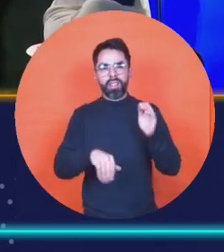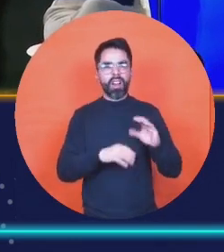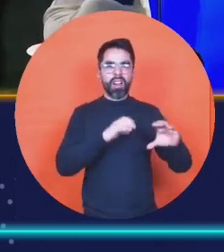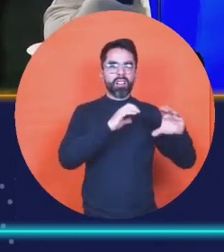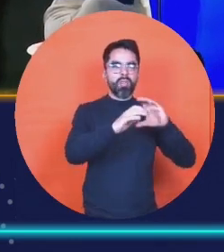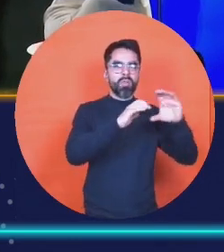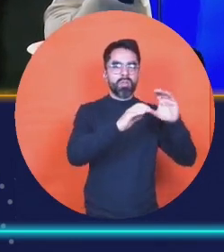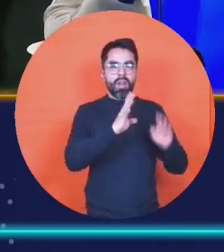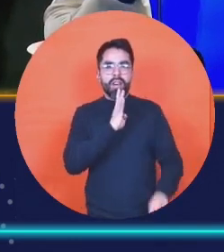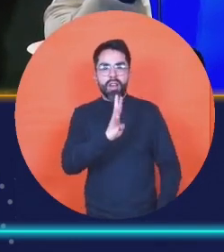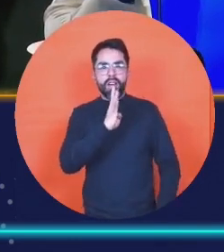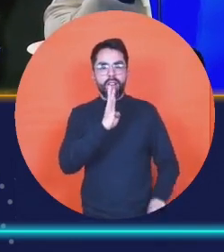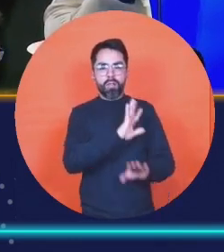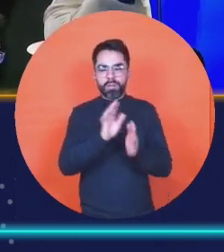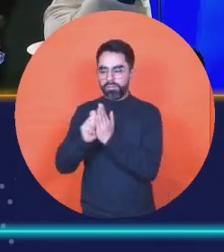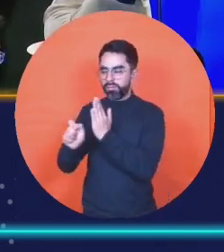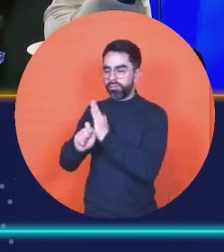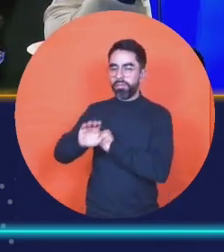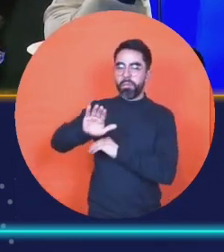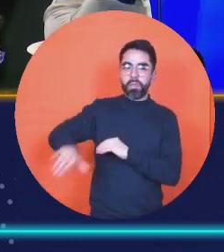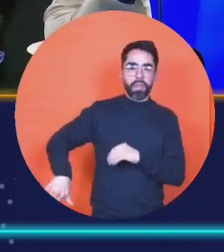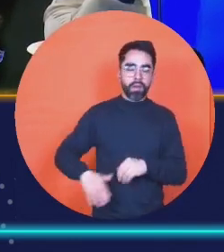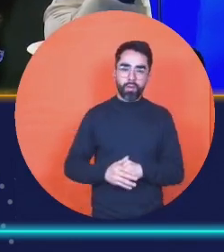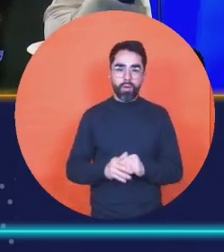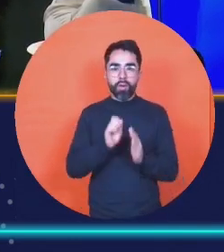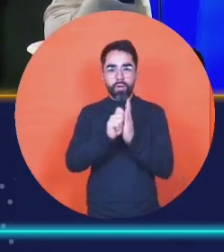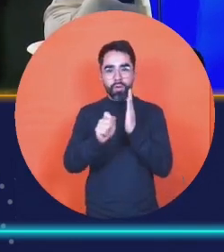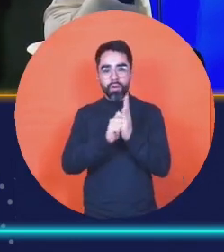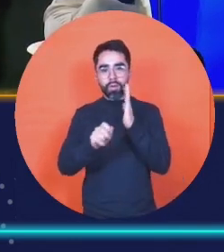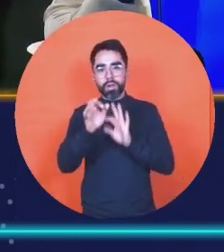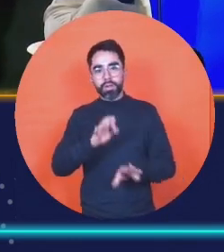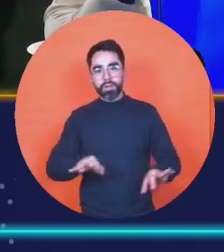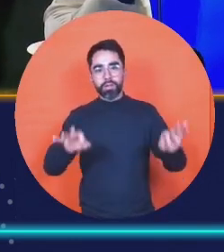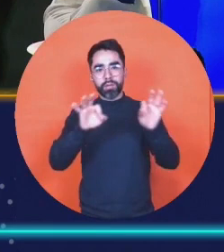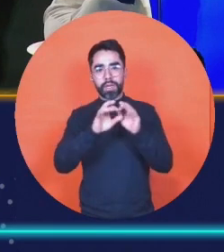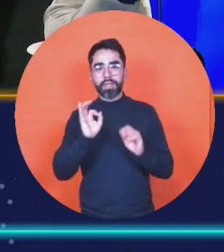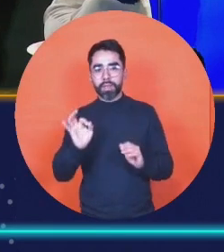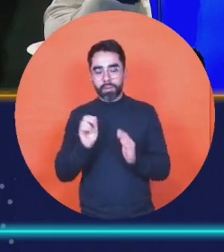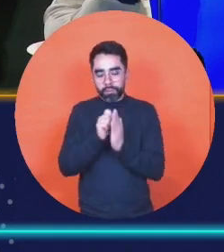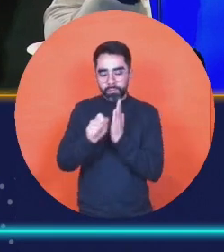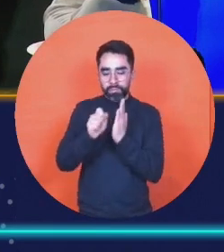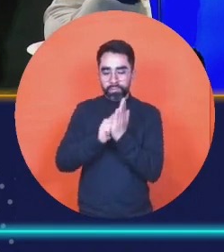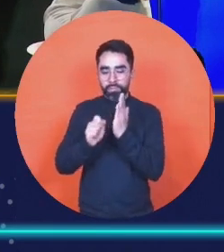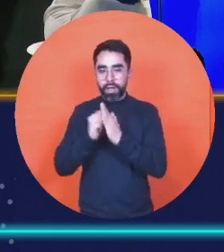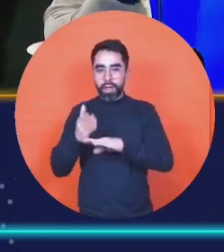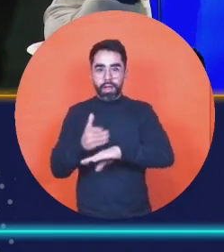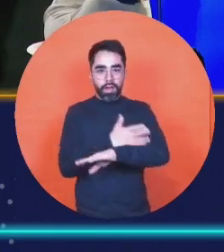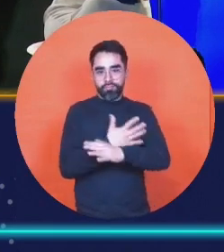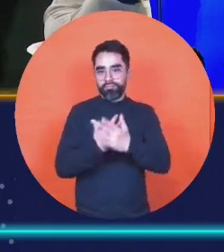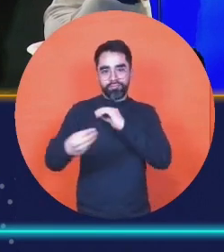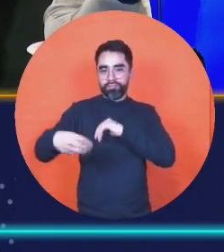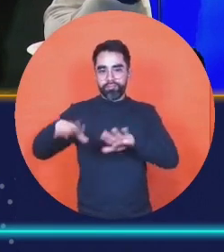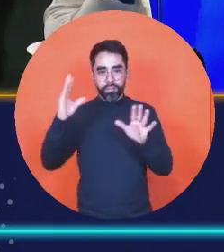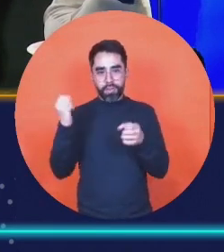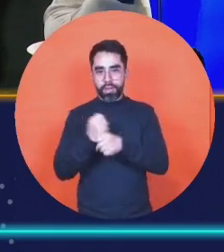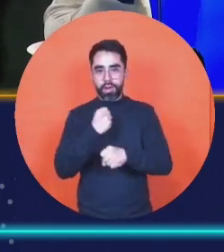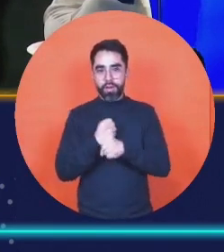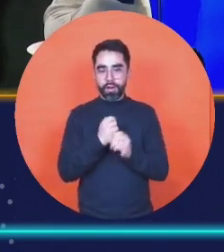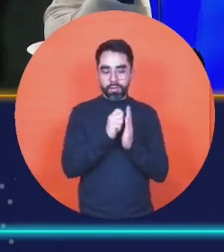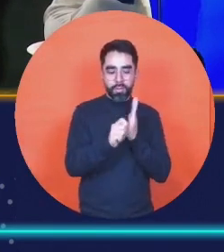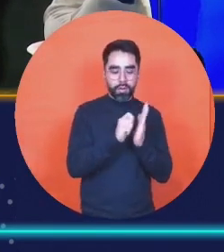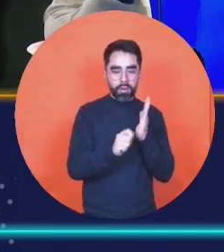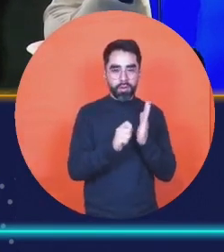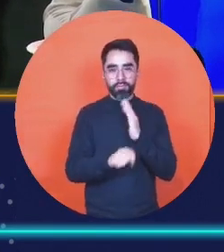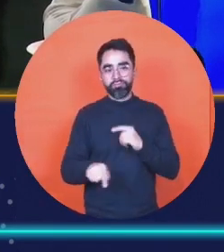Entonces, una estrategia que nos funciona muy bien es dejarle reportes los unos a los otros antes de irse. Entonces, si vos tenés gente en tu